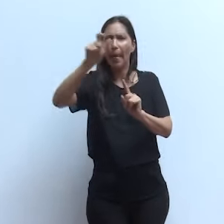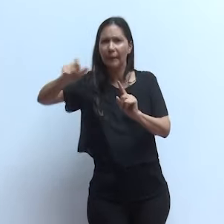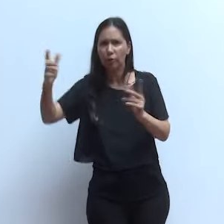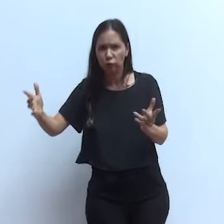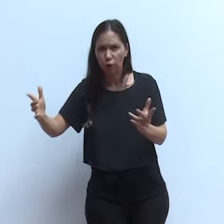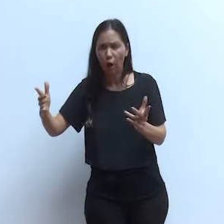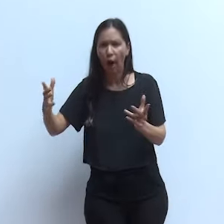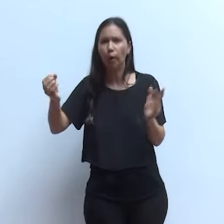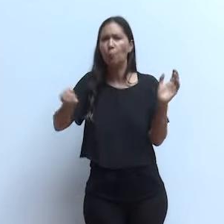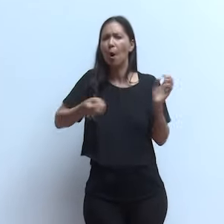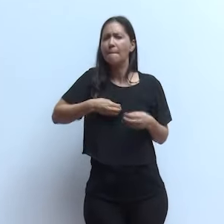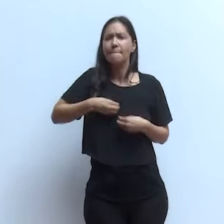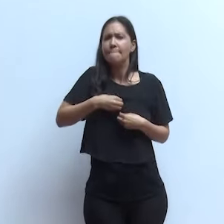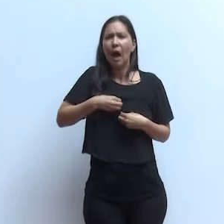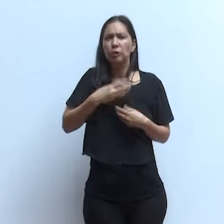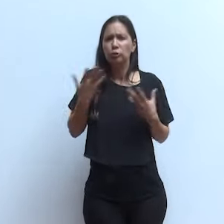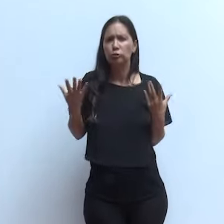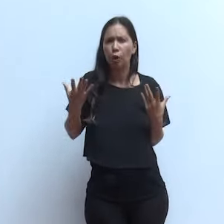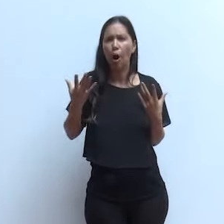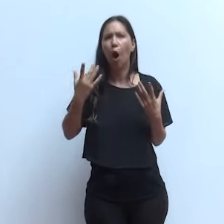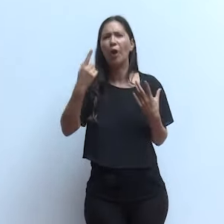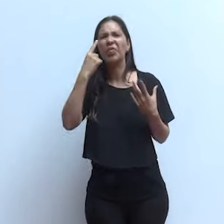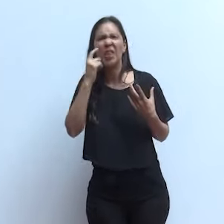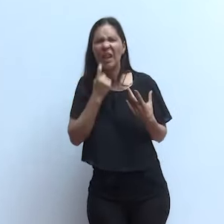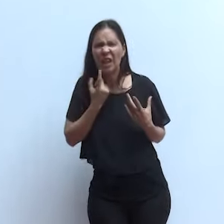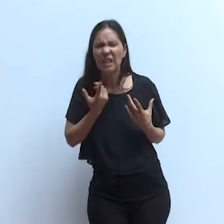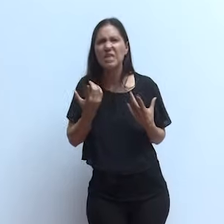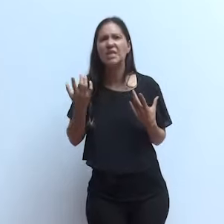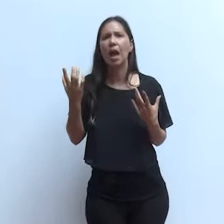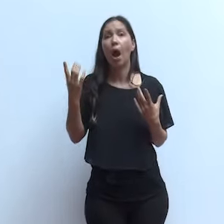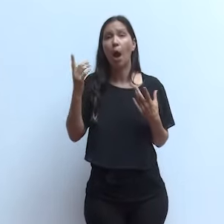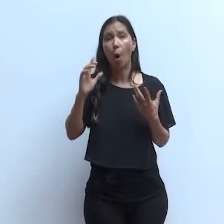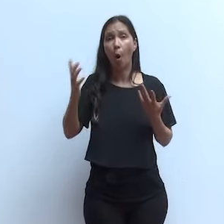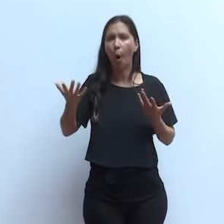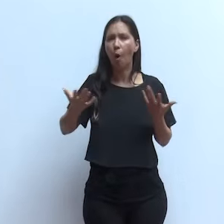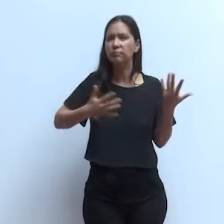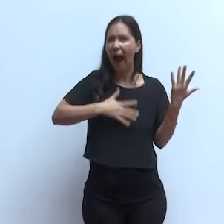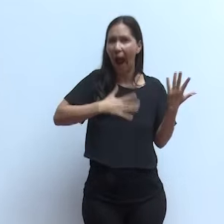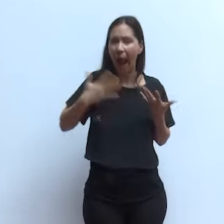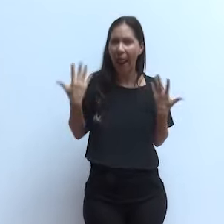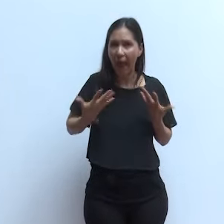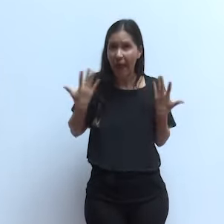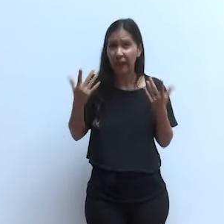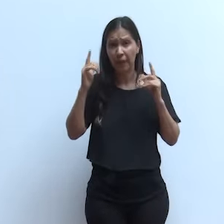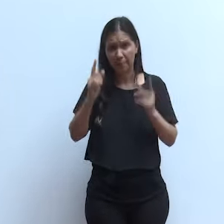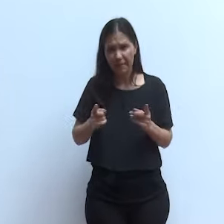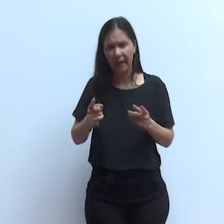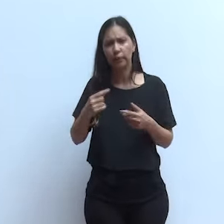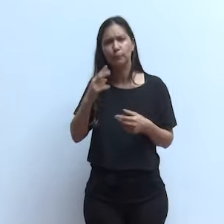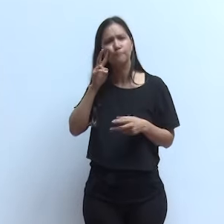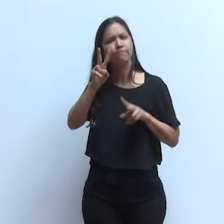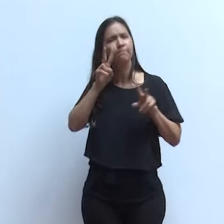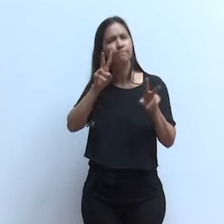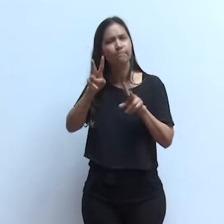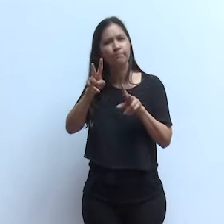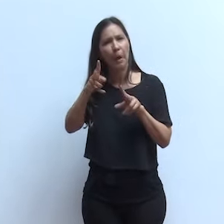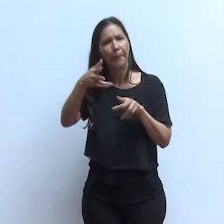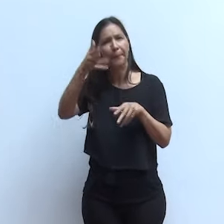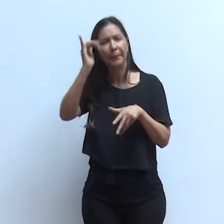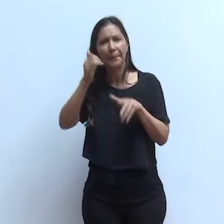supo sintonizar con todas ellas y supo también como va a señalar Javier traducirlas no